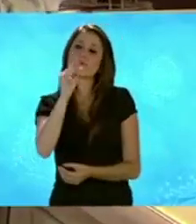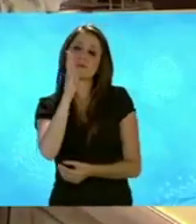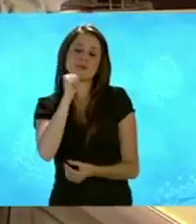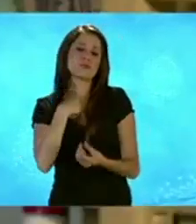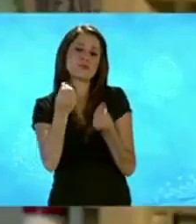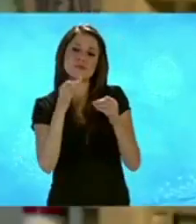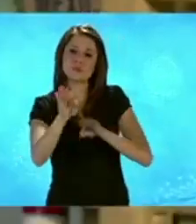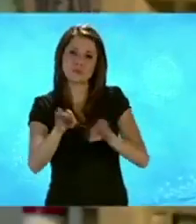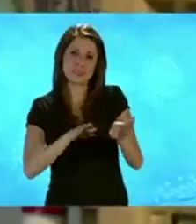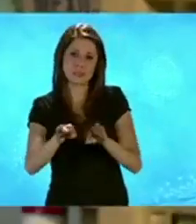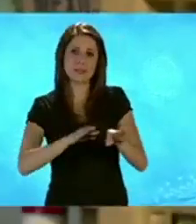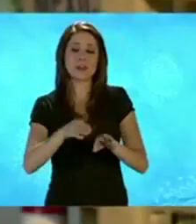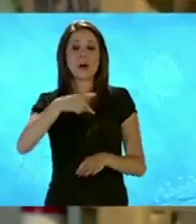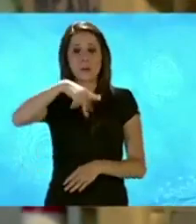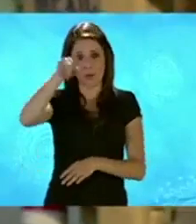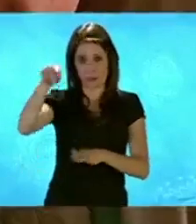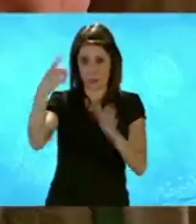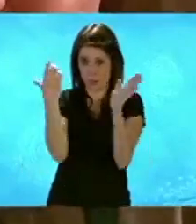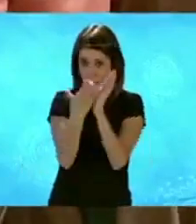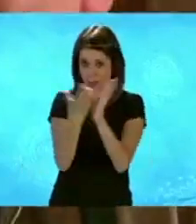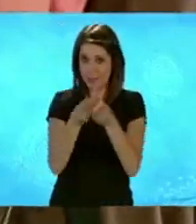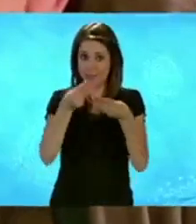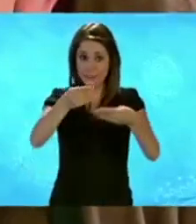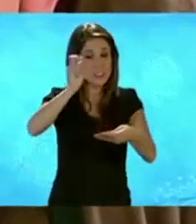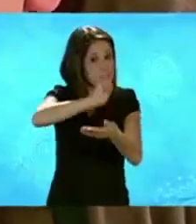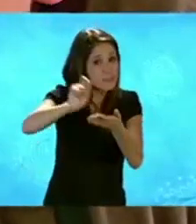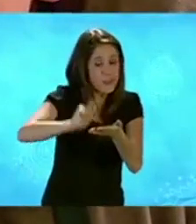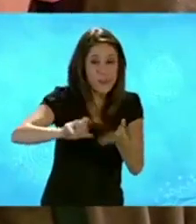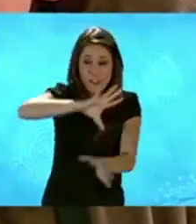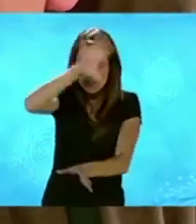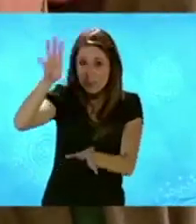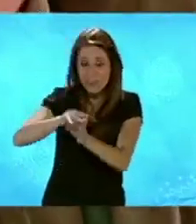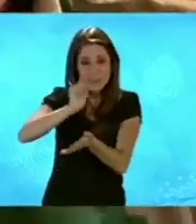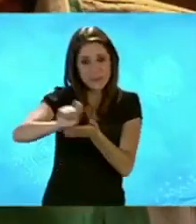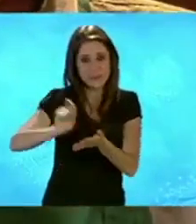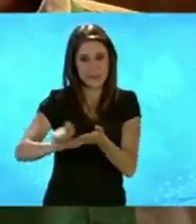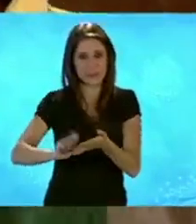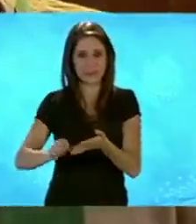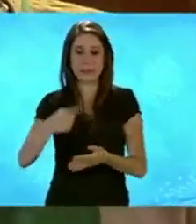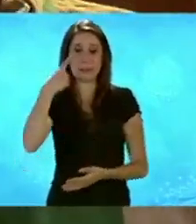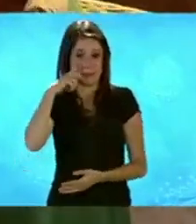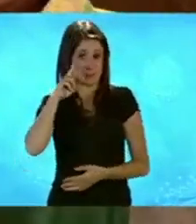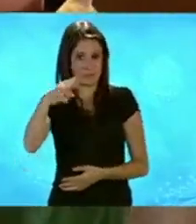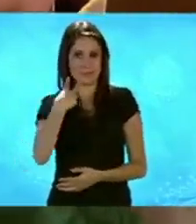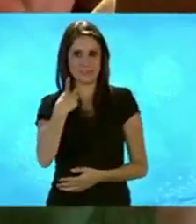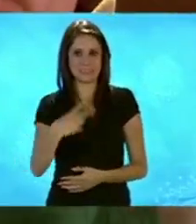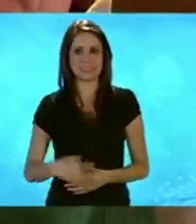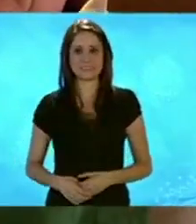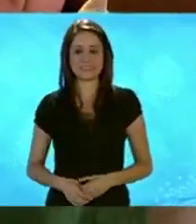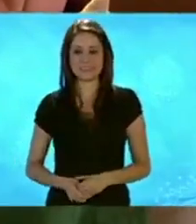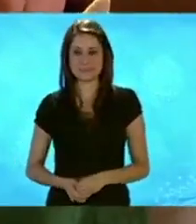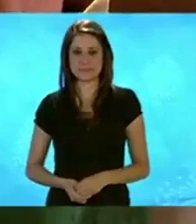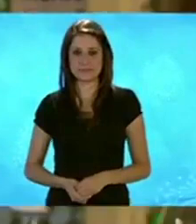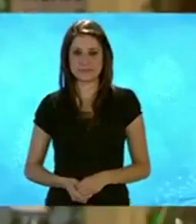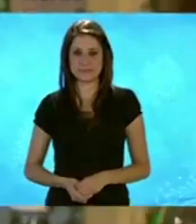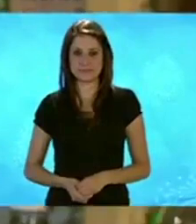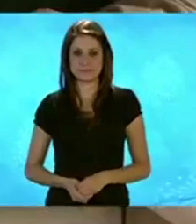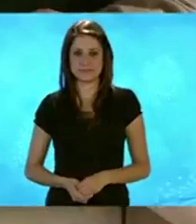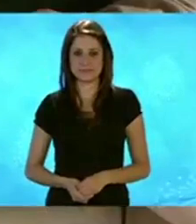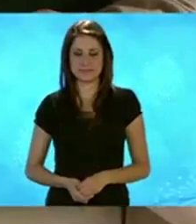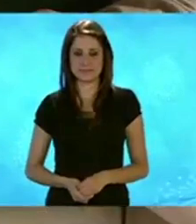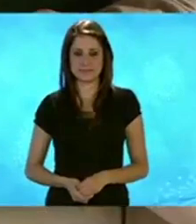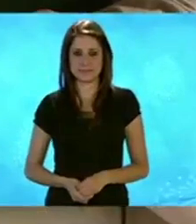mucho trabajo. Pero llévate un cuaderno y anota todos los apuntes. Mira, mira qué bien voy.